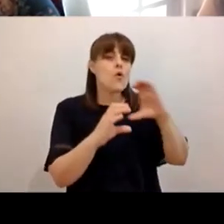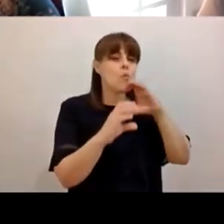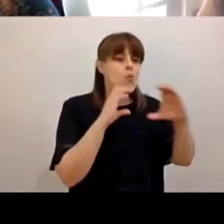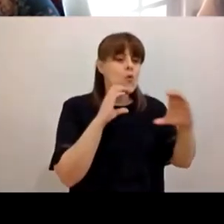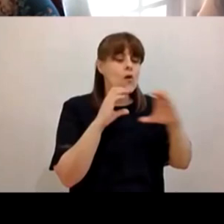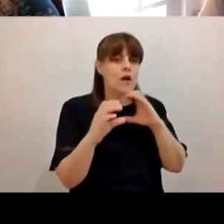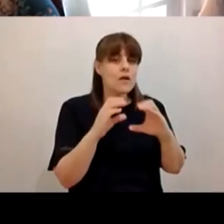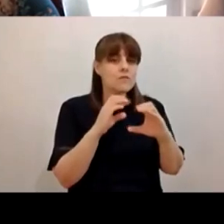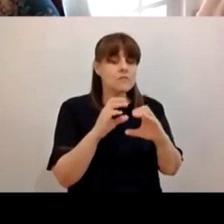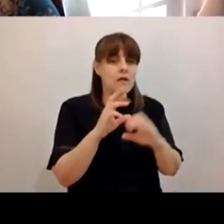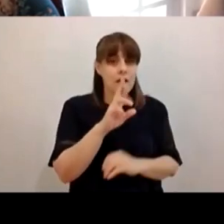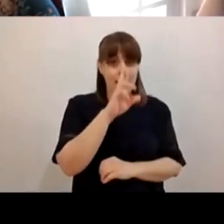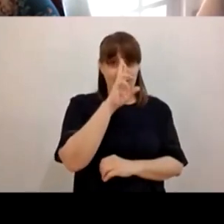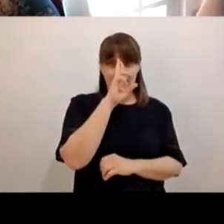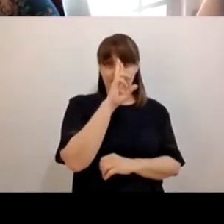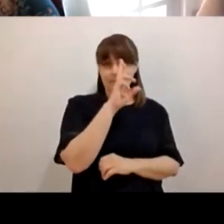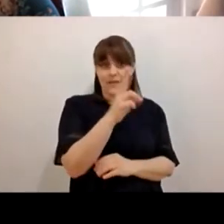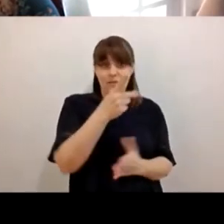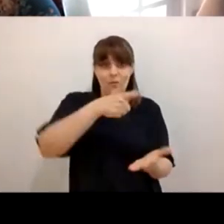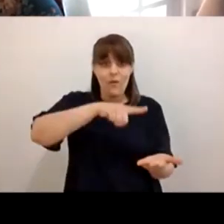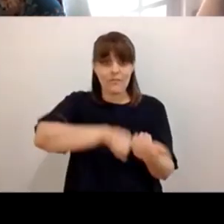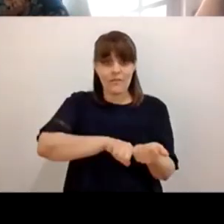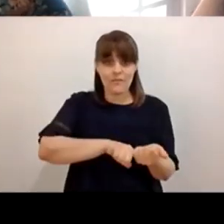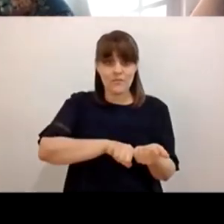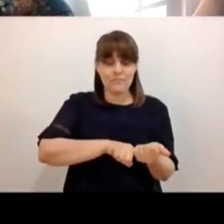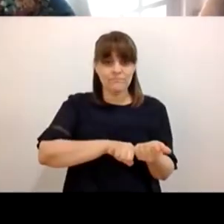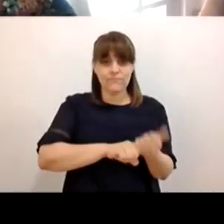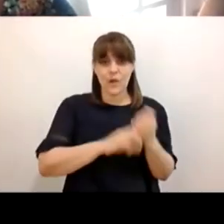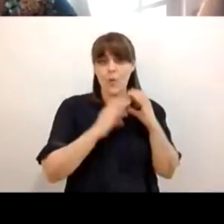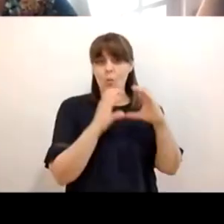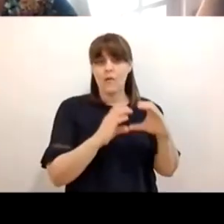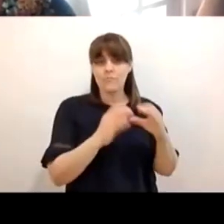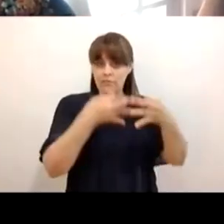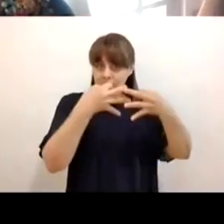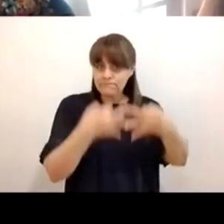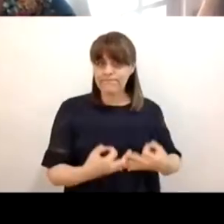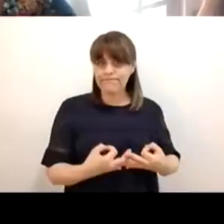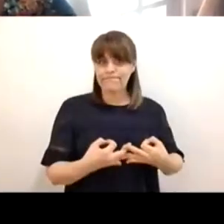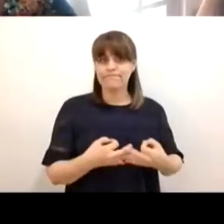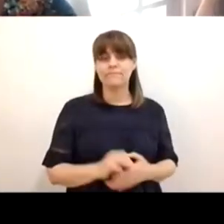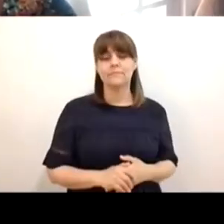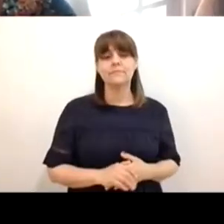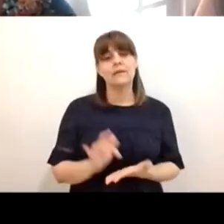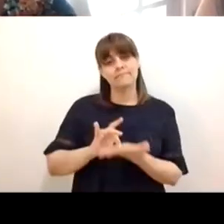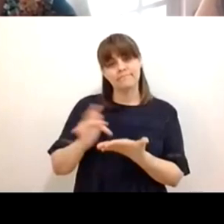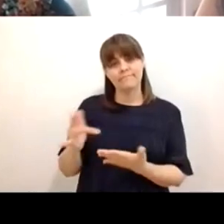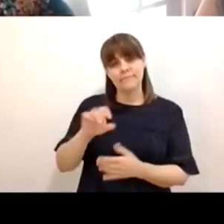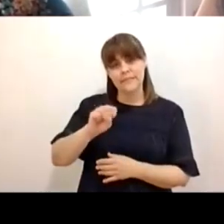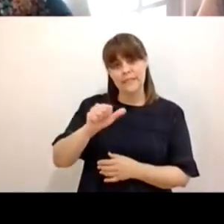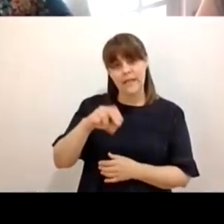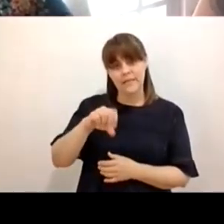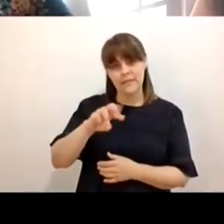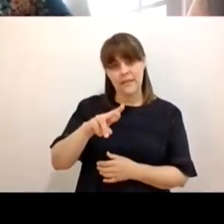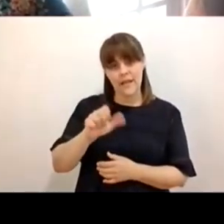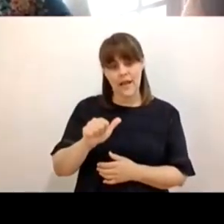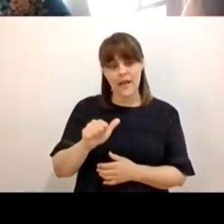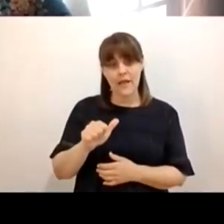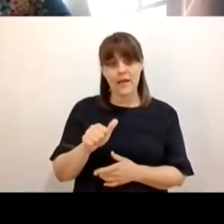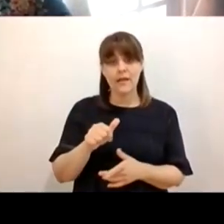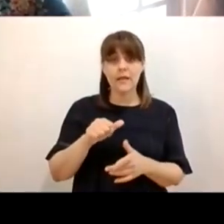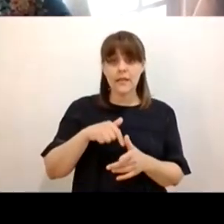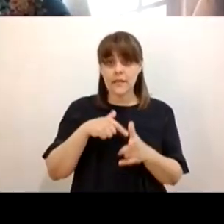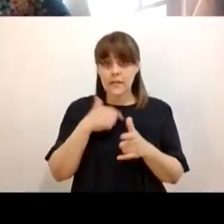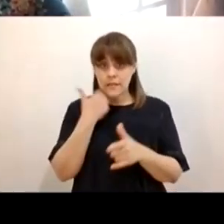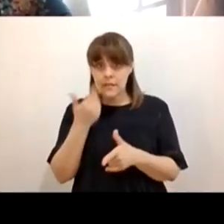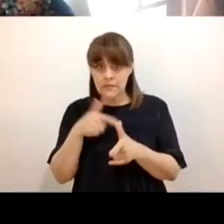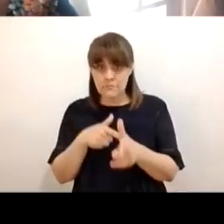mismo respeto y con ese mismo cuidado muchas gracias Sandra ¿quieres seguir Aranzazú?